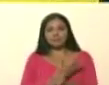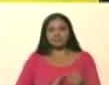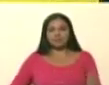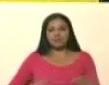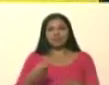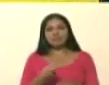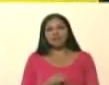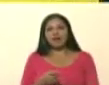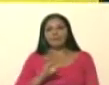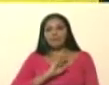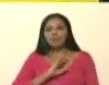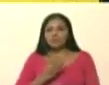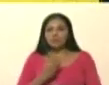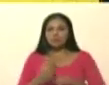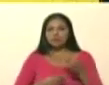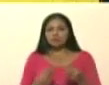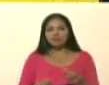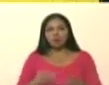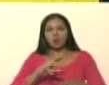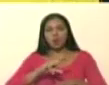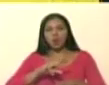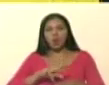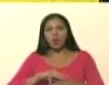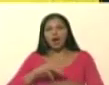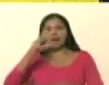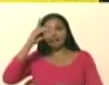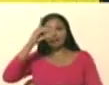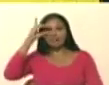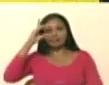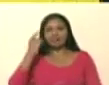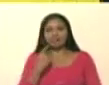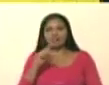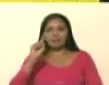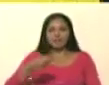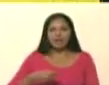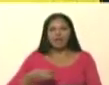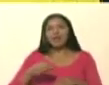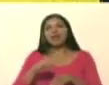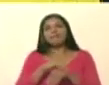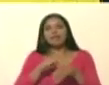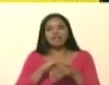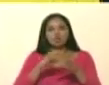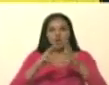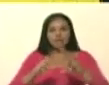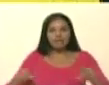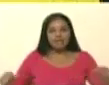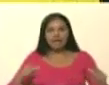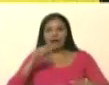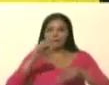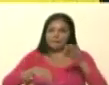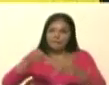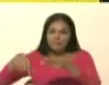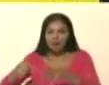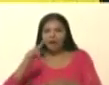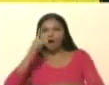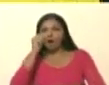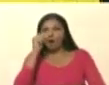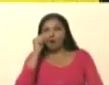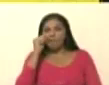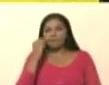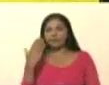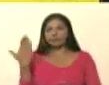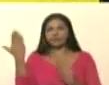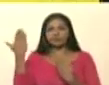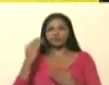compañera doctora del si rodríguez ministro de agricultura y tierra compañero coronel comandante